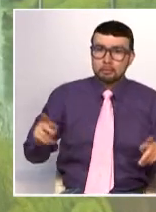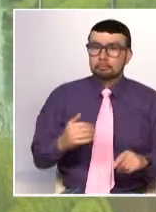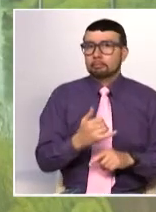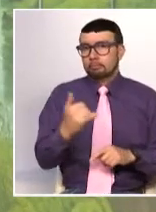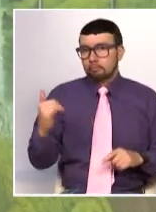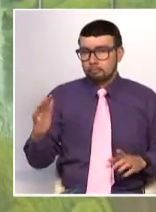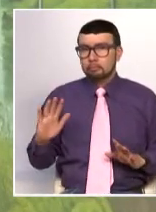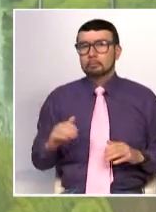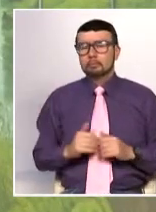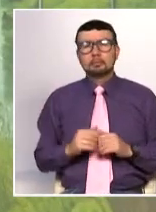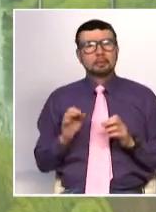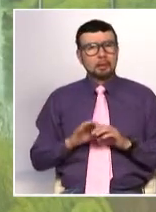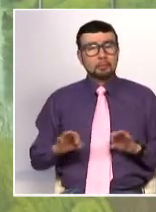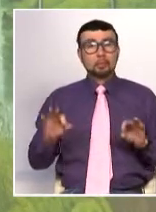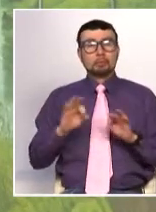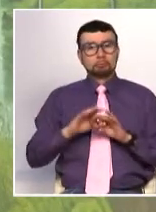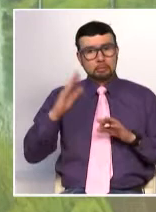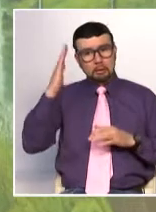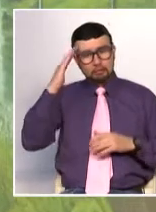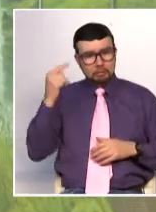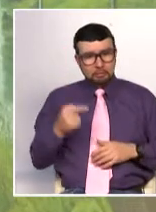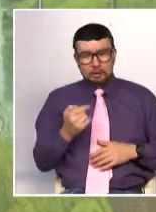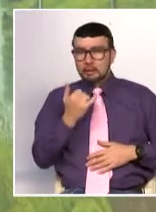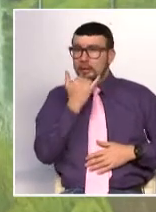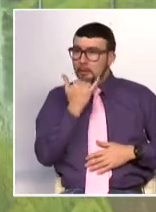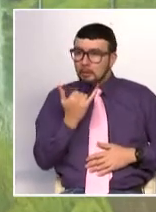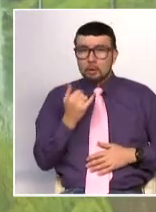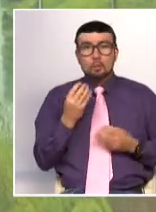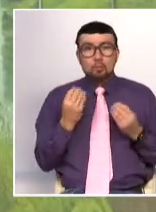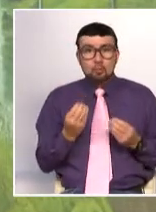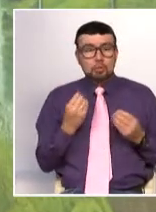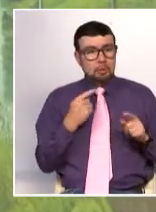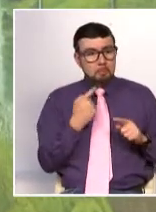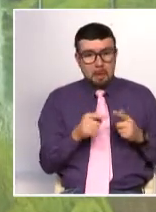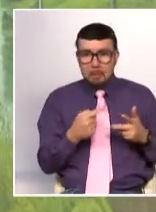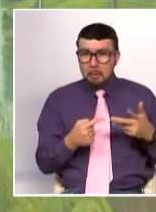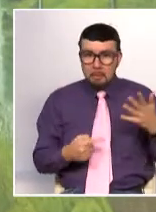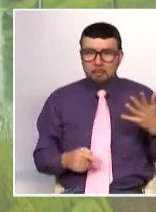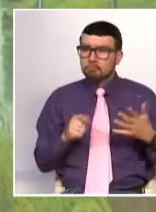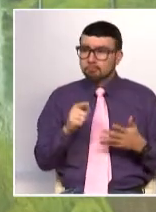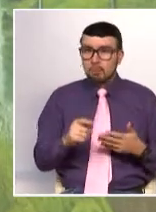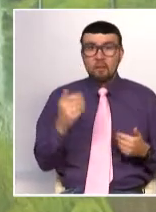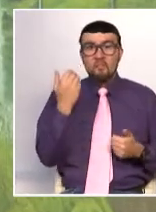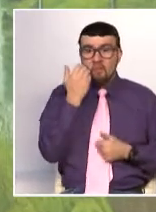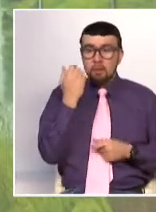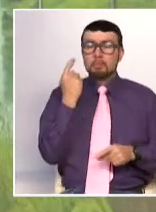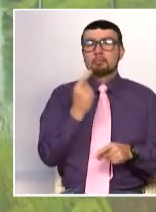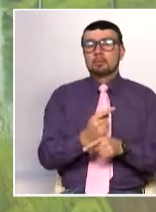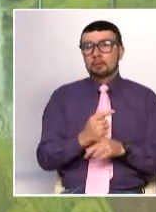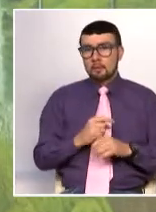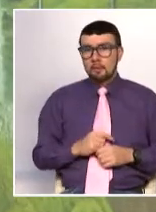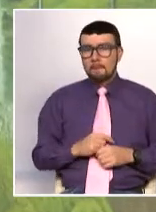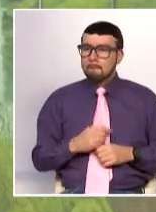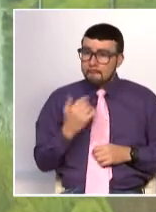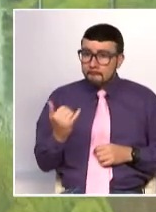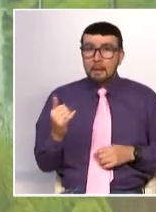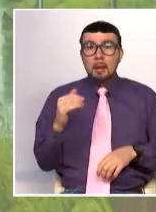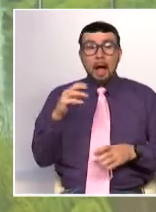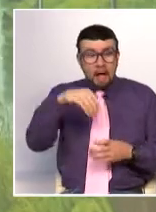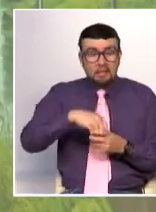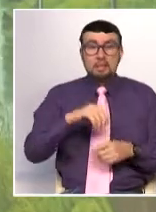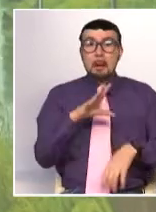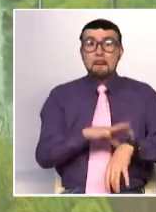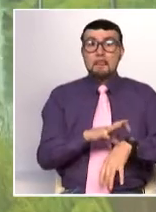percatarse que muchos de esos elementos son los que están llevando a la enfermedad su hijo y buscan en un medicamento el tratamiento